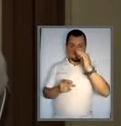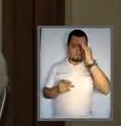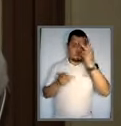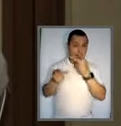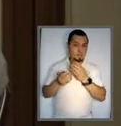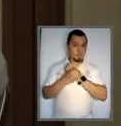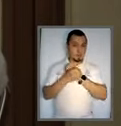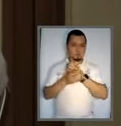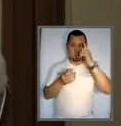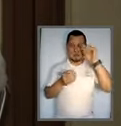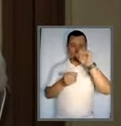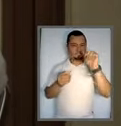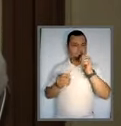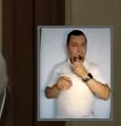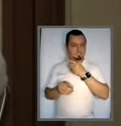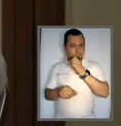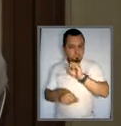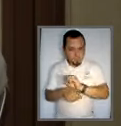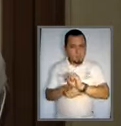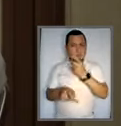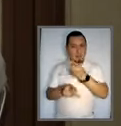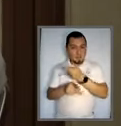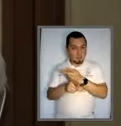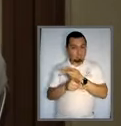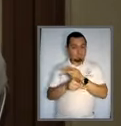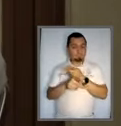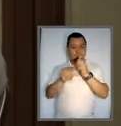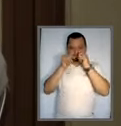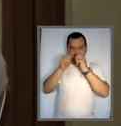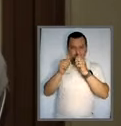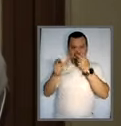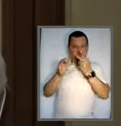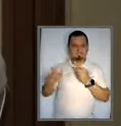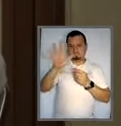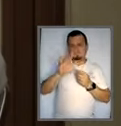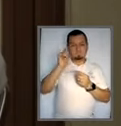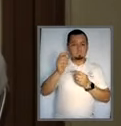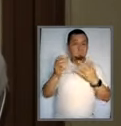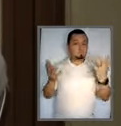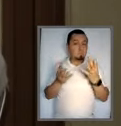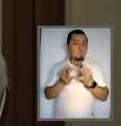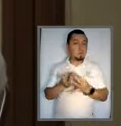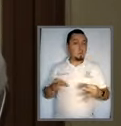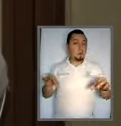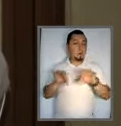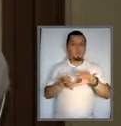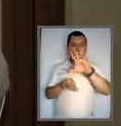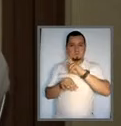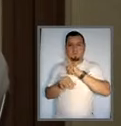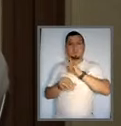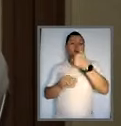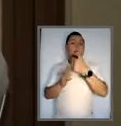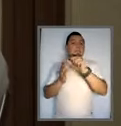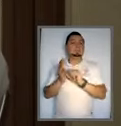en educación superior es atendiendo a esos calendarios tan diversos que tienen las universidades, donde los